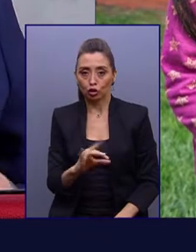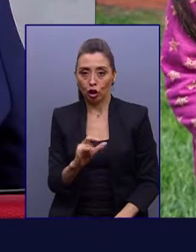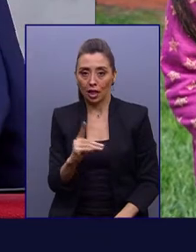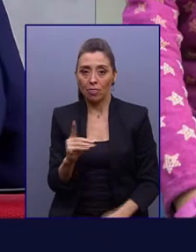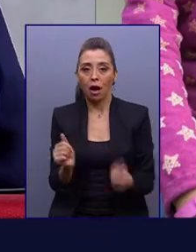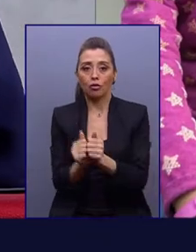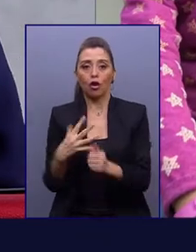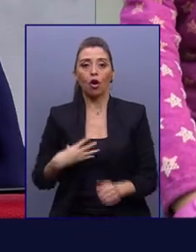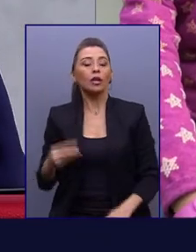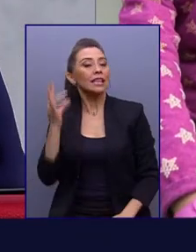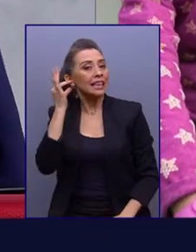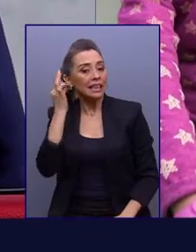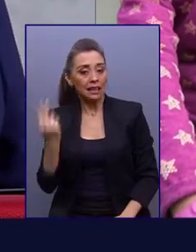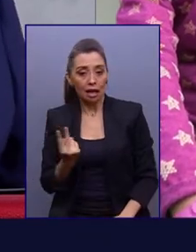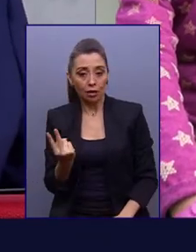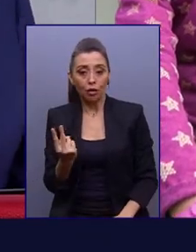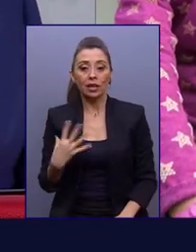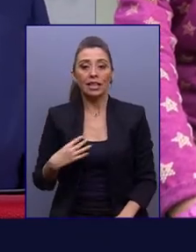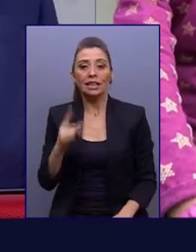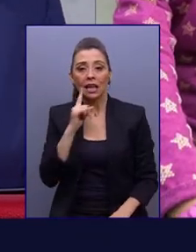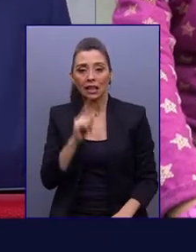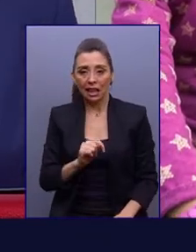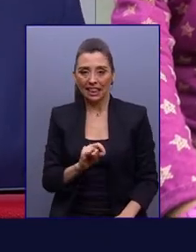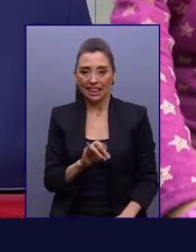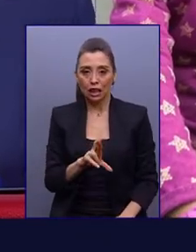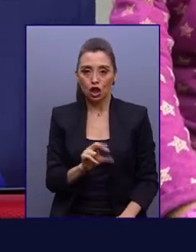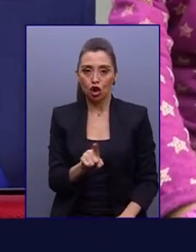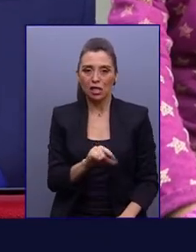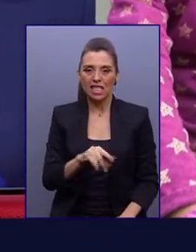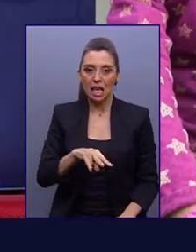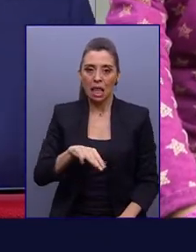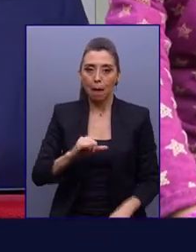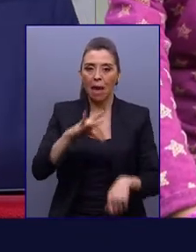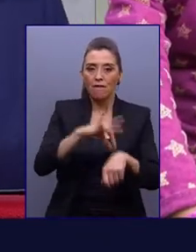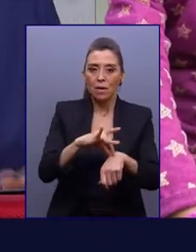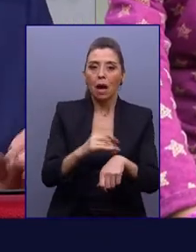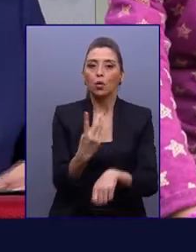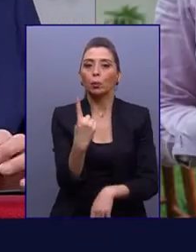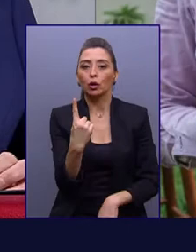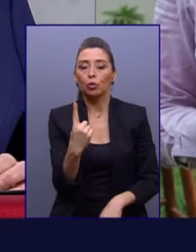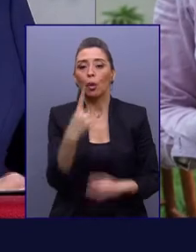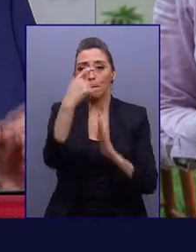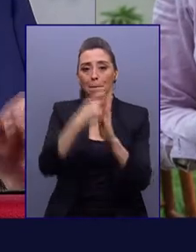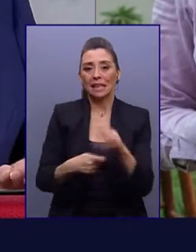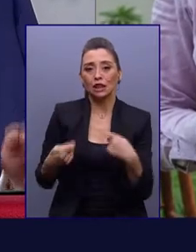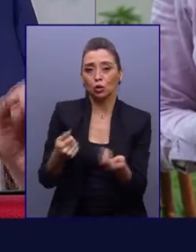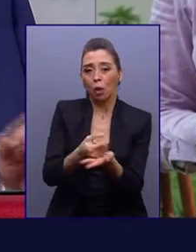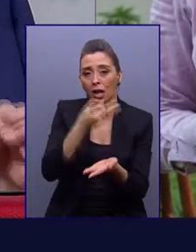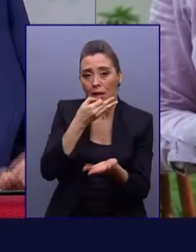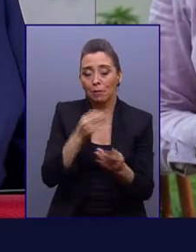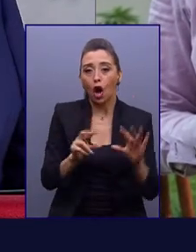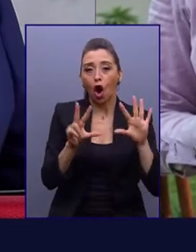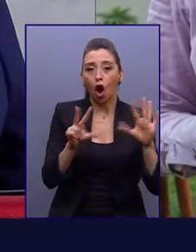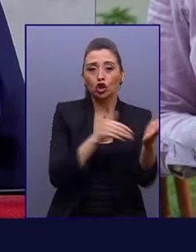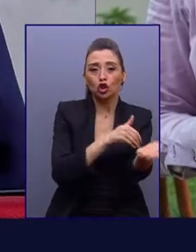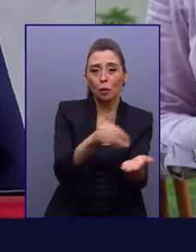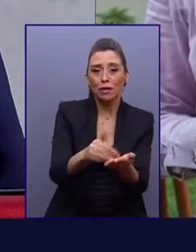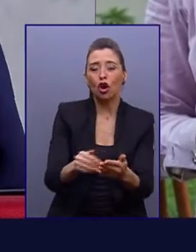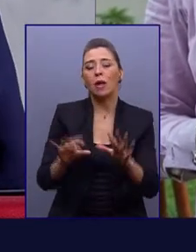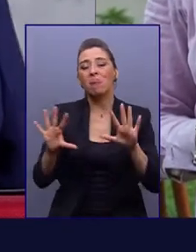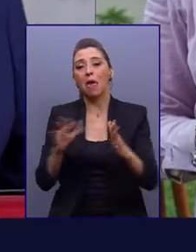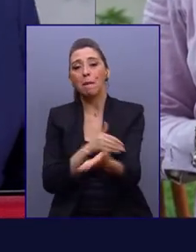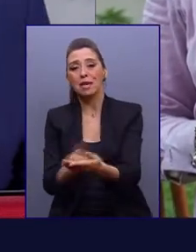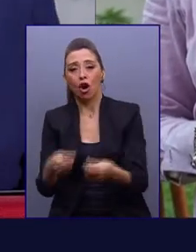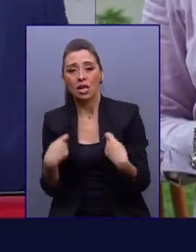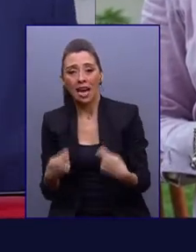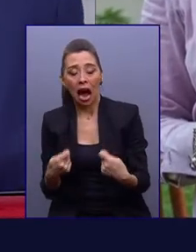su hija, que padece de tirocinemia tipo 1, cuyo tratamiento mensual cuesta entre 8 y 10 millones de pesos,